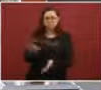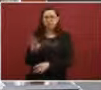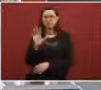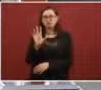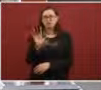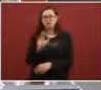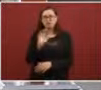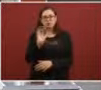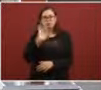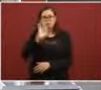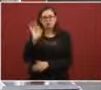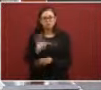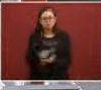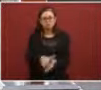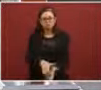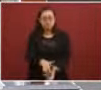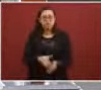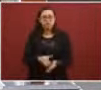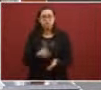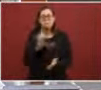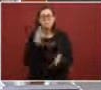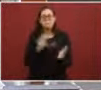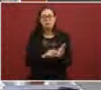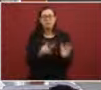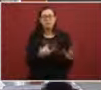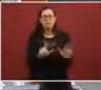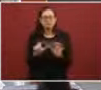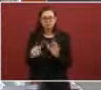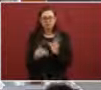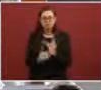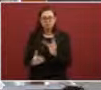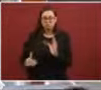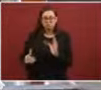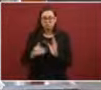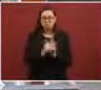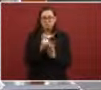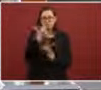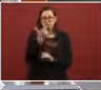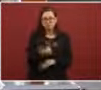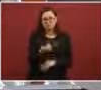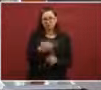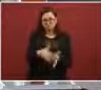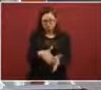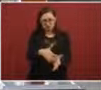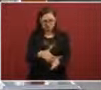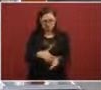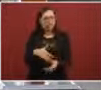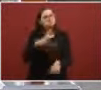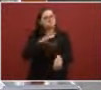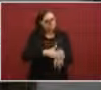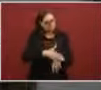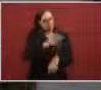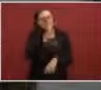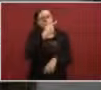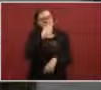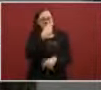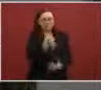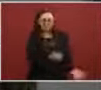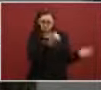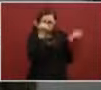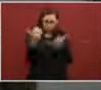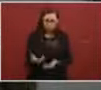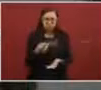equivalente a 1.700 millones de pesos, lo cual permite incrementar la cobertura y afianzar más hacia adelante el